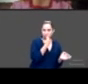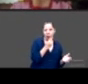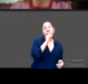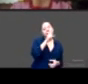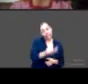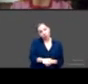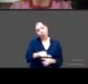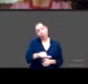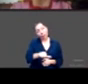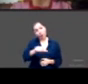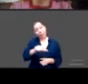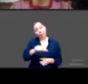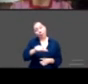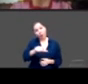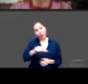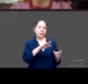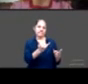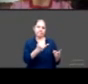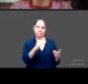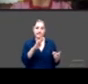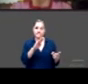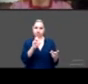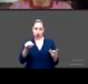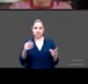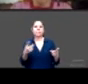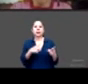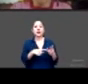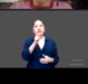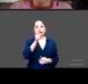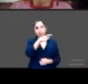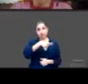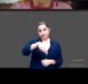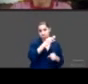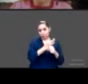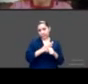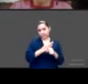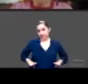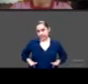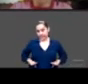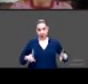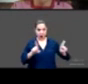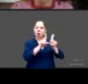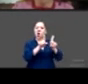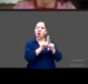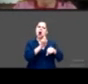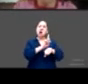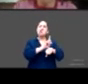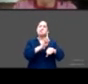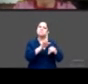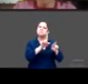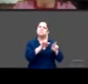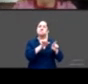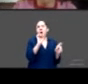ahora durante la pandemia las parejas no están teniendo a lo mejor con la misma frecuencia vida sexual dada la ansiedad